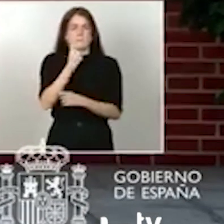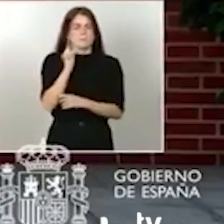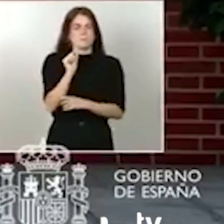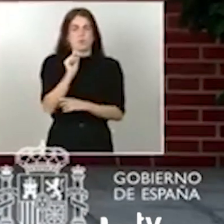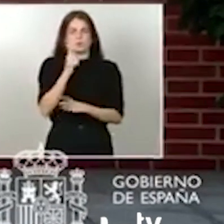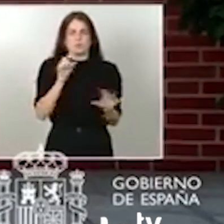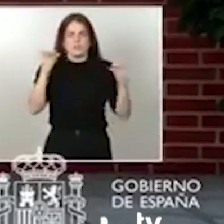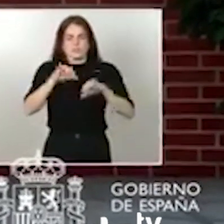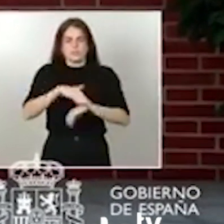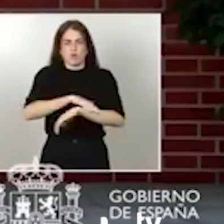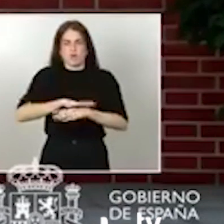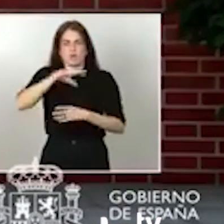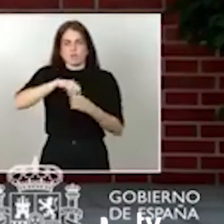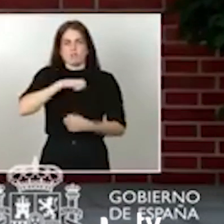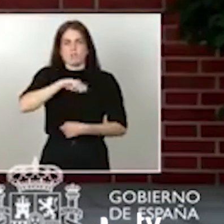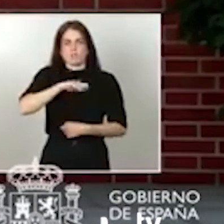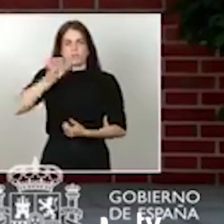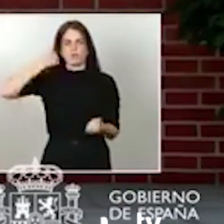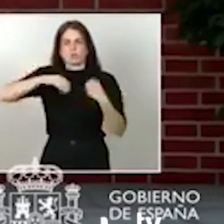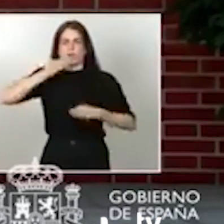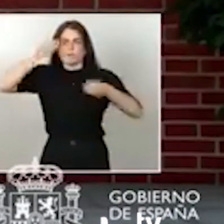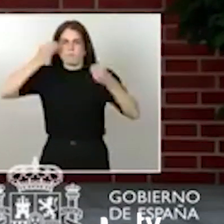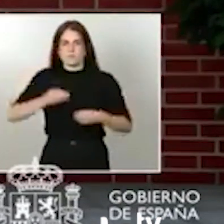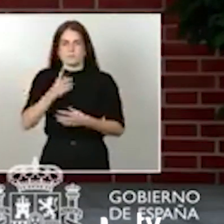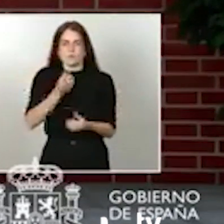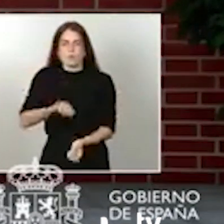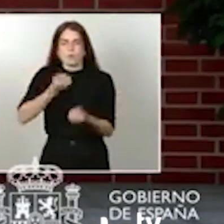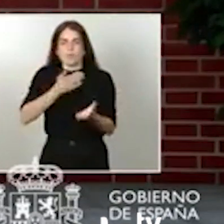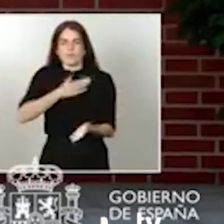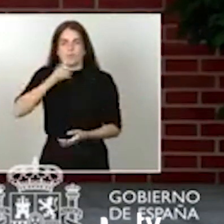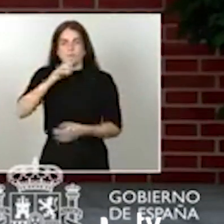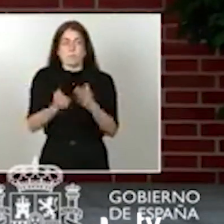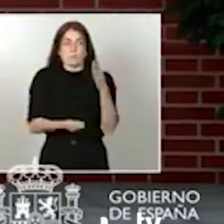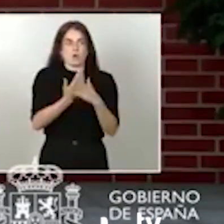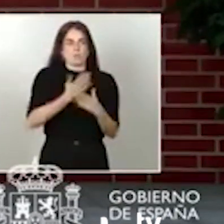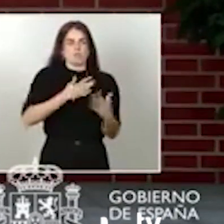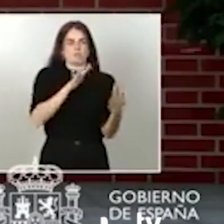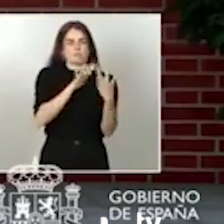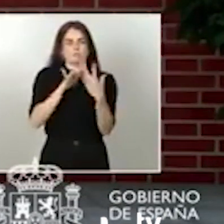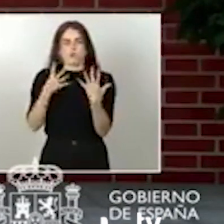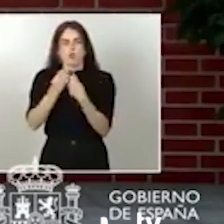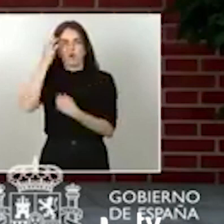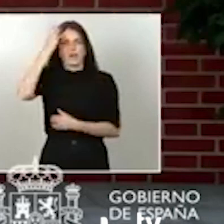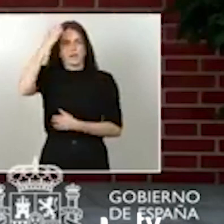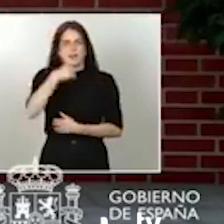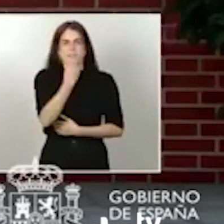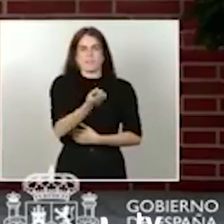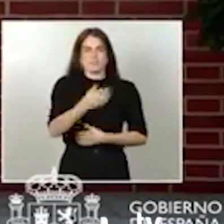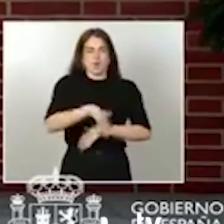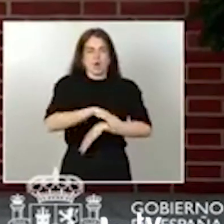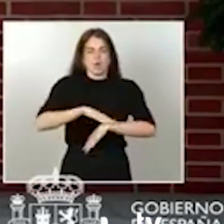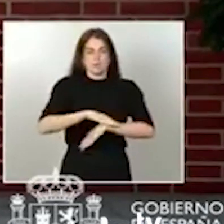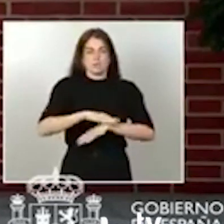gobierno de españa también quiero comunicarles que esta mañana he hablado con su majestad el rey con felipe sexto con quien